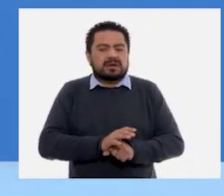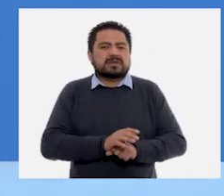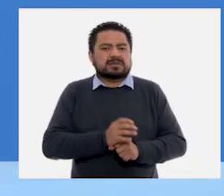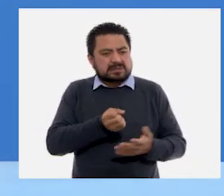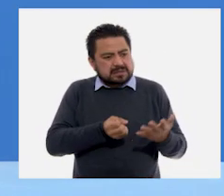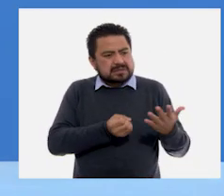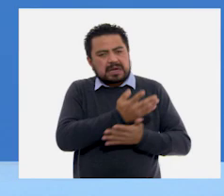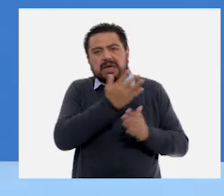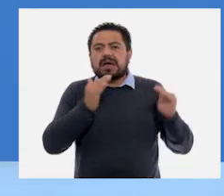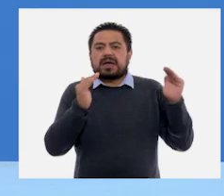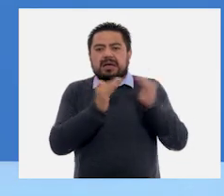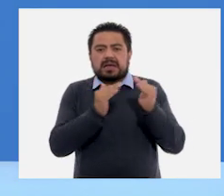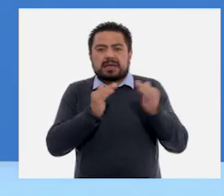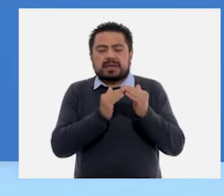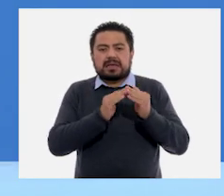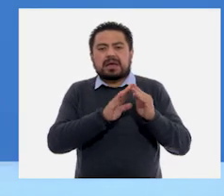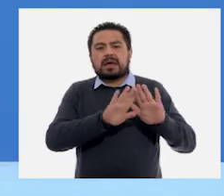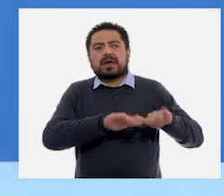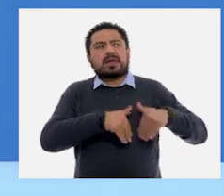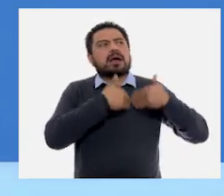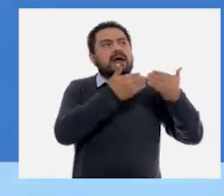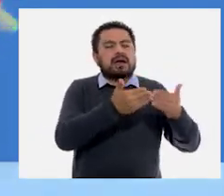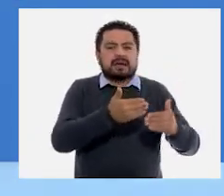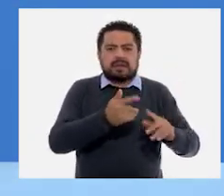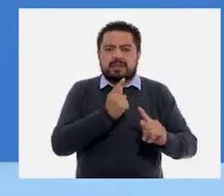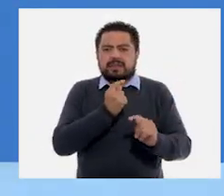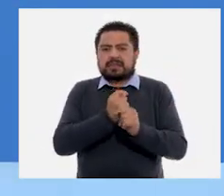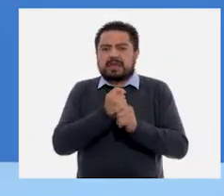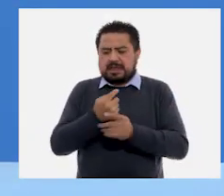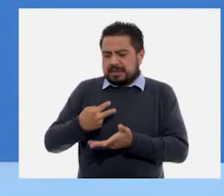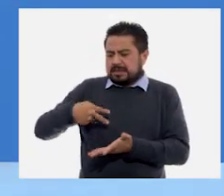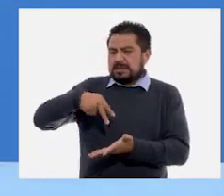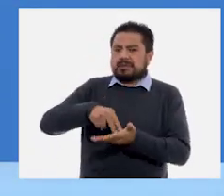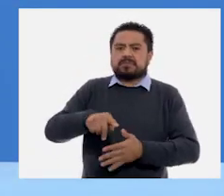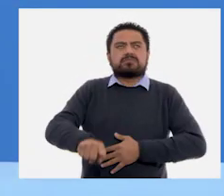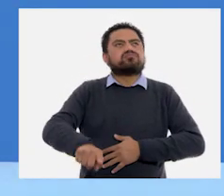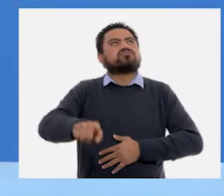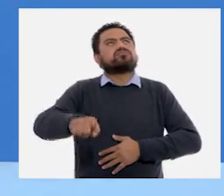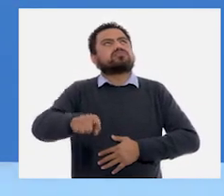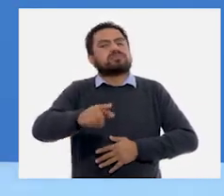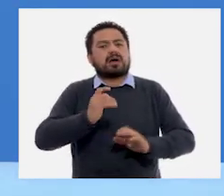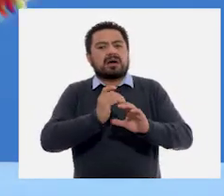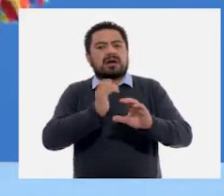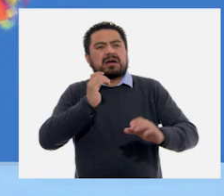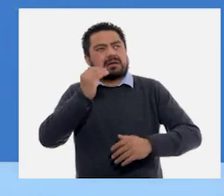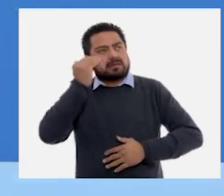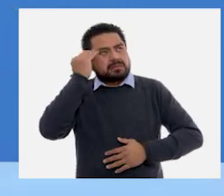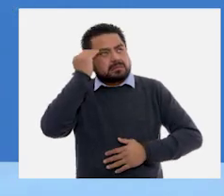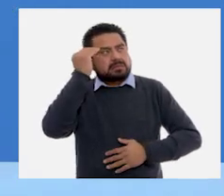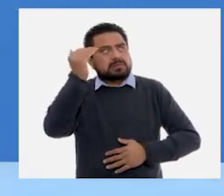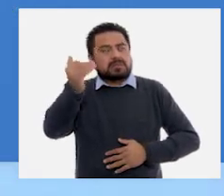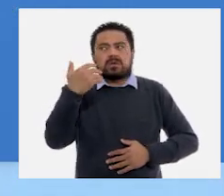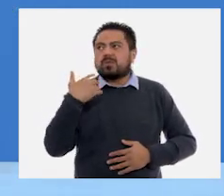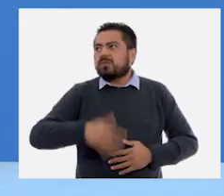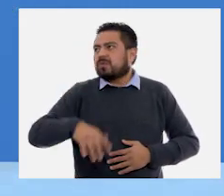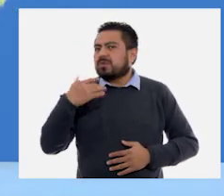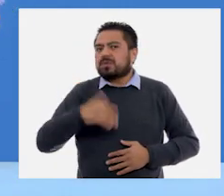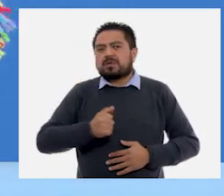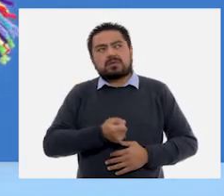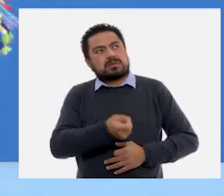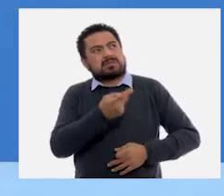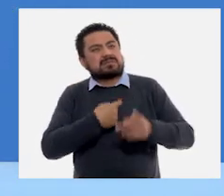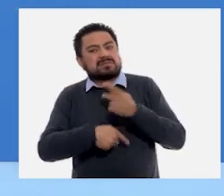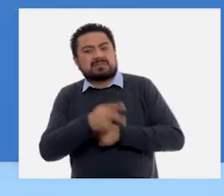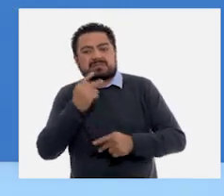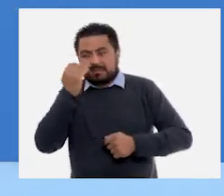salimos de la casa y llegamos a la parada del transporte público, el autobús se tardó como 1000 años en